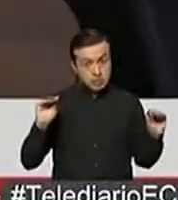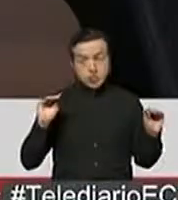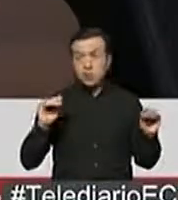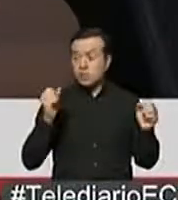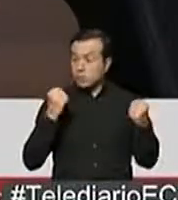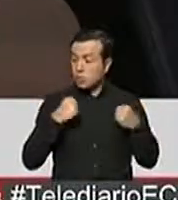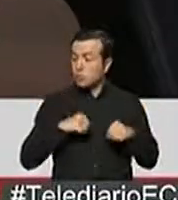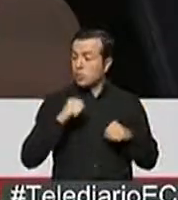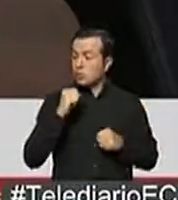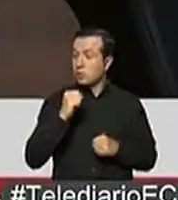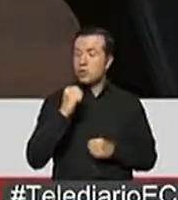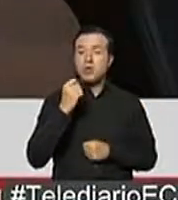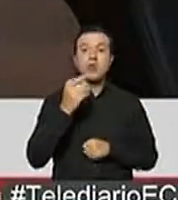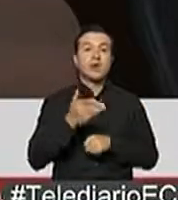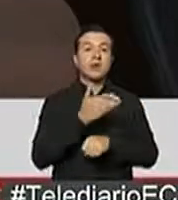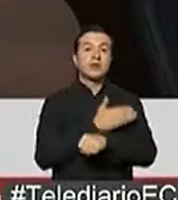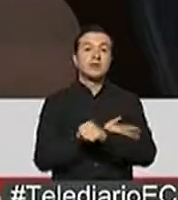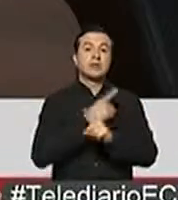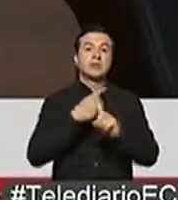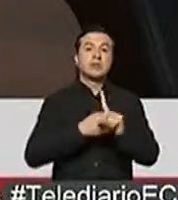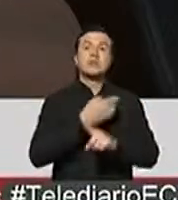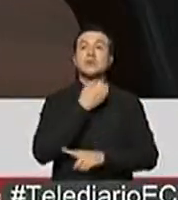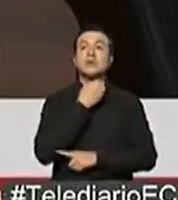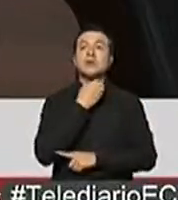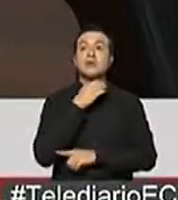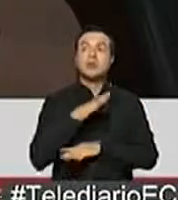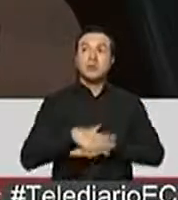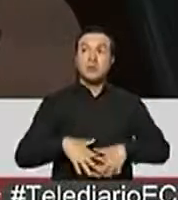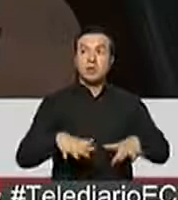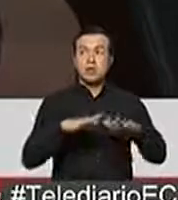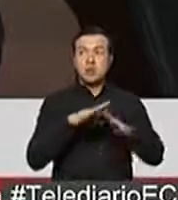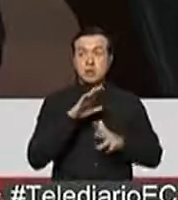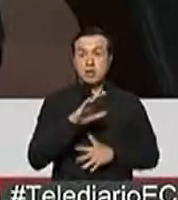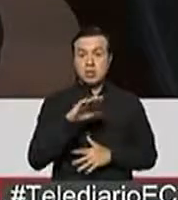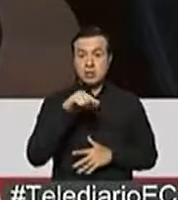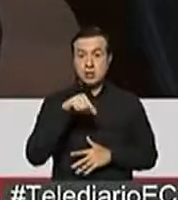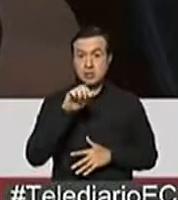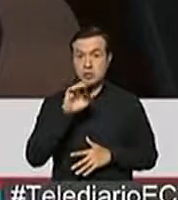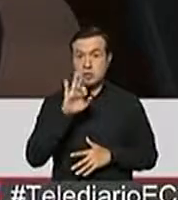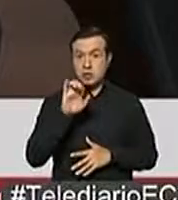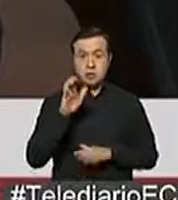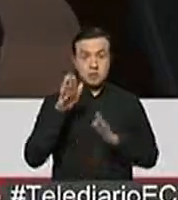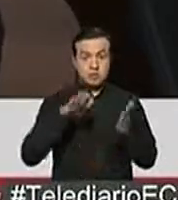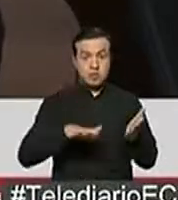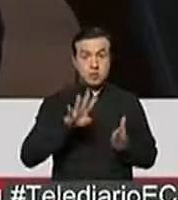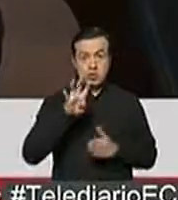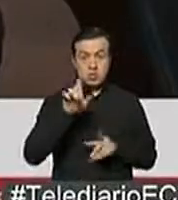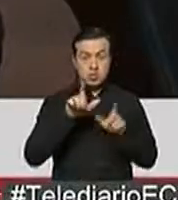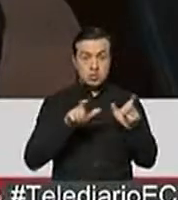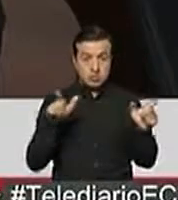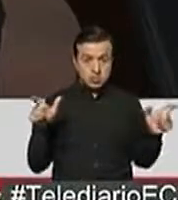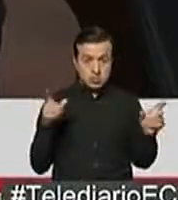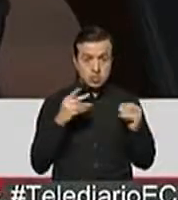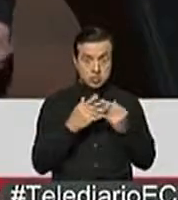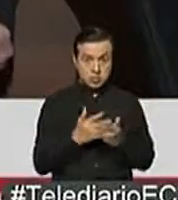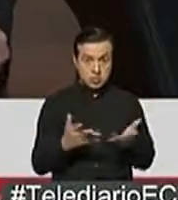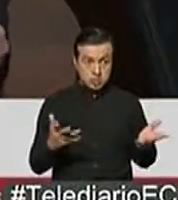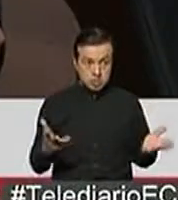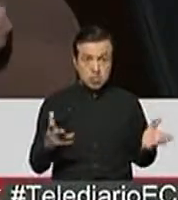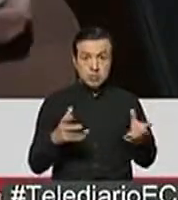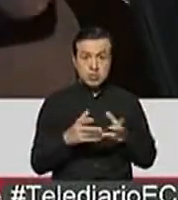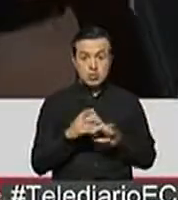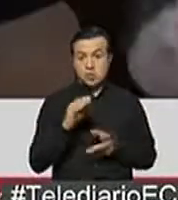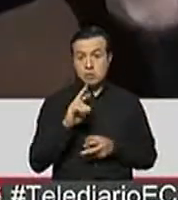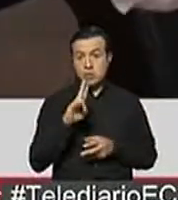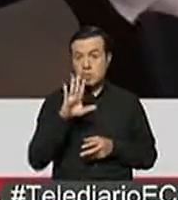operación militar en agosto pasado en el departamento del Caquetá, en la que supuestamente murieron 14 disidentes de la disuelta guerrilla de las